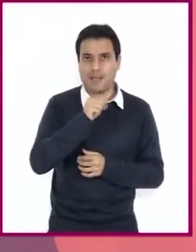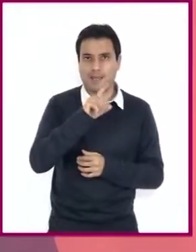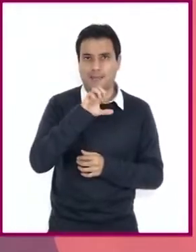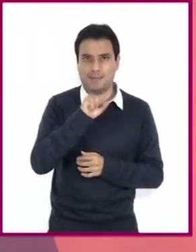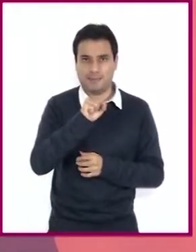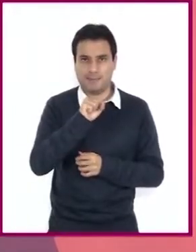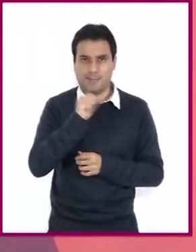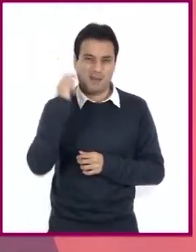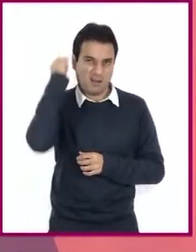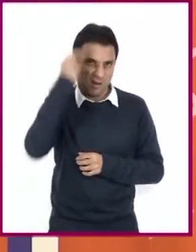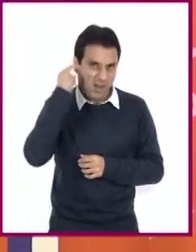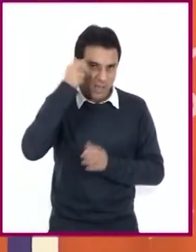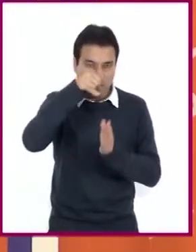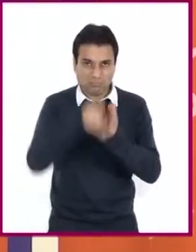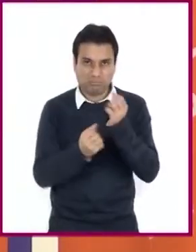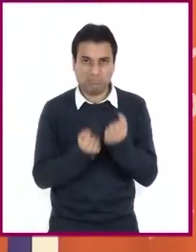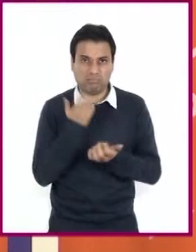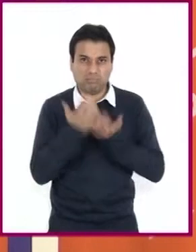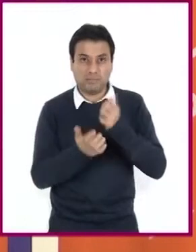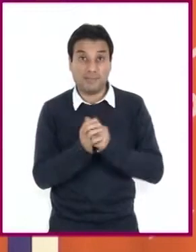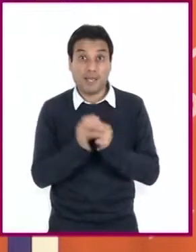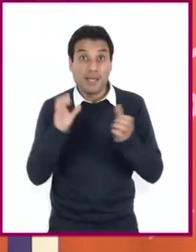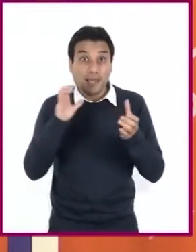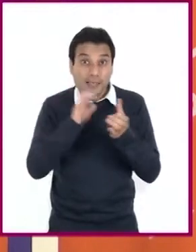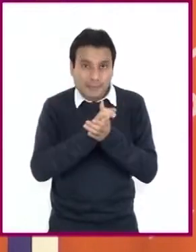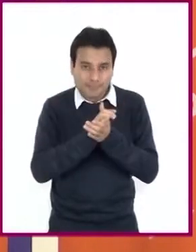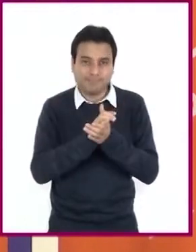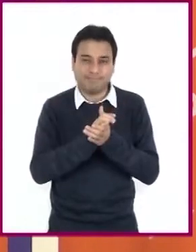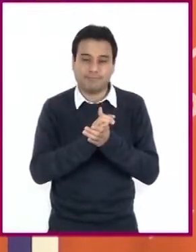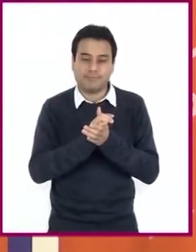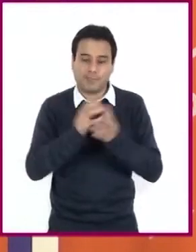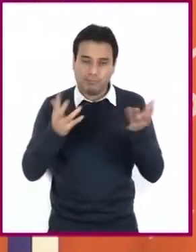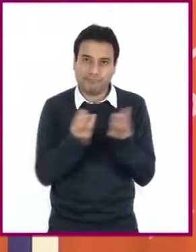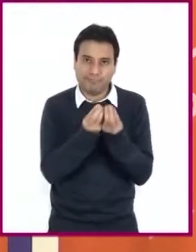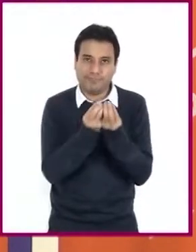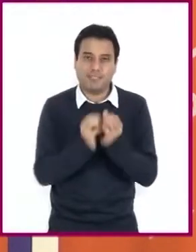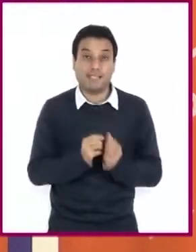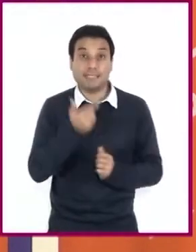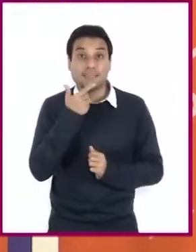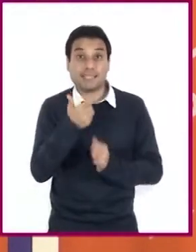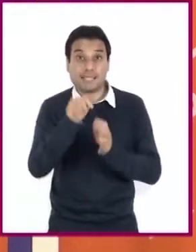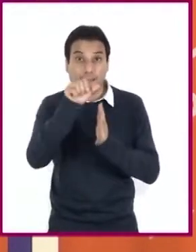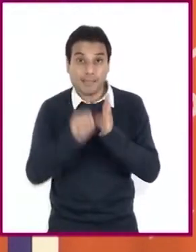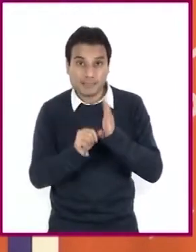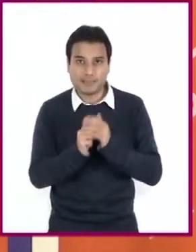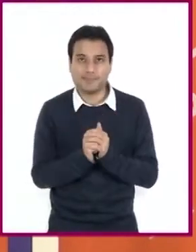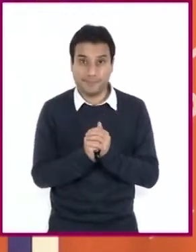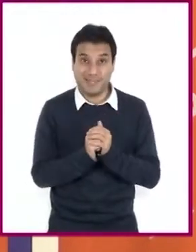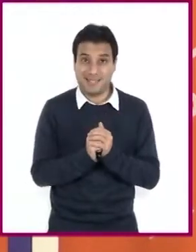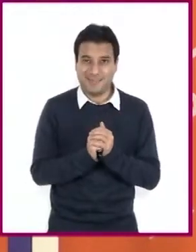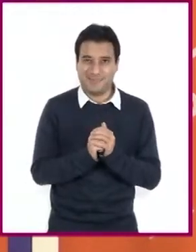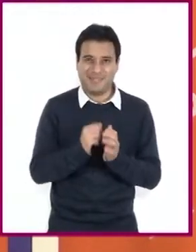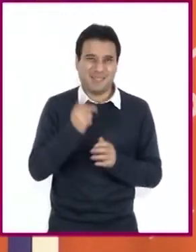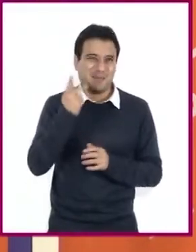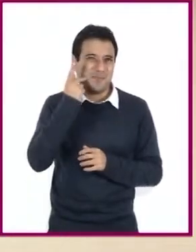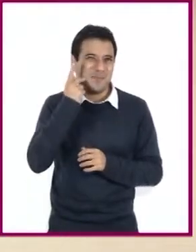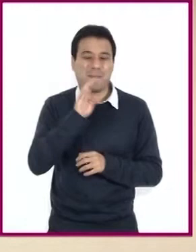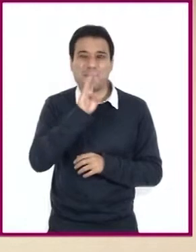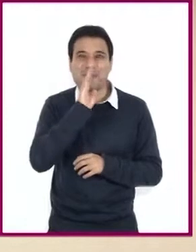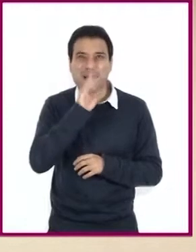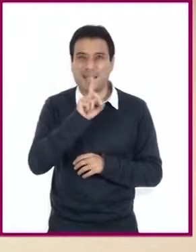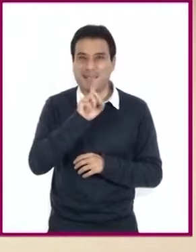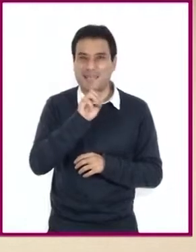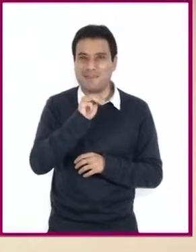inframundo, y tenía que estar con él 7 meses al año, tiempo en el que la madre de Perséfone, la diosa